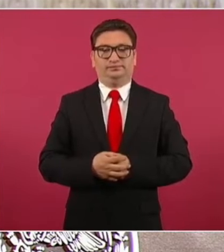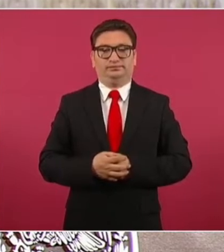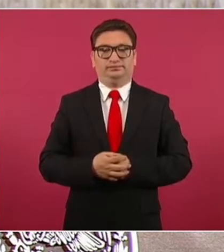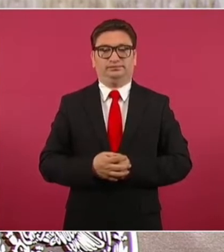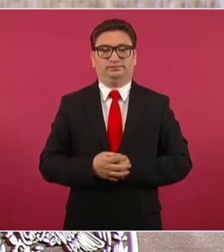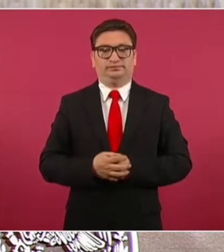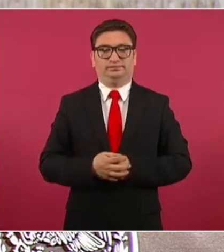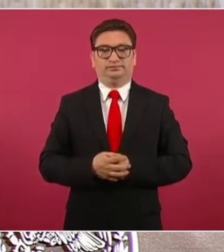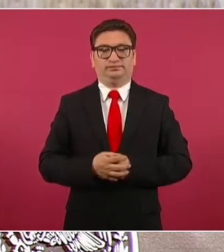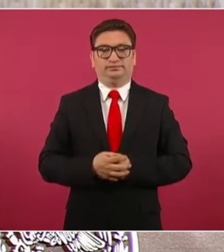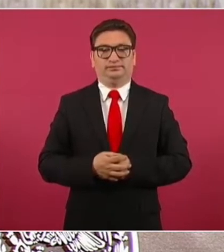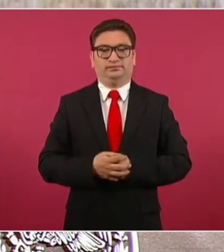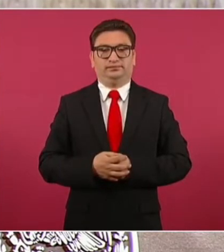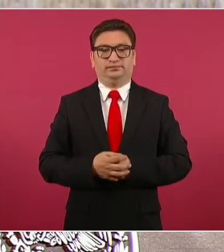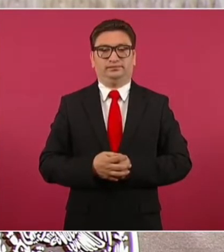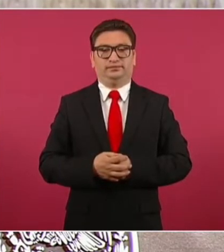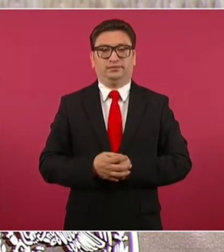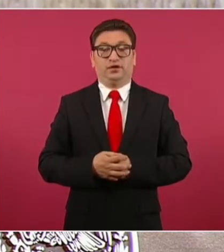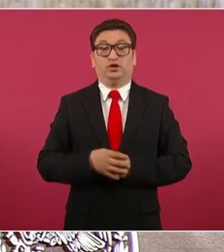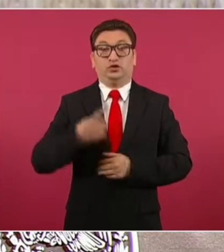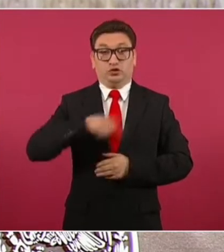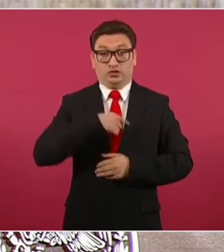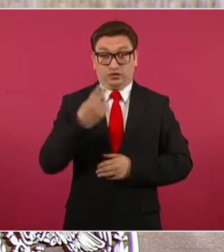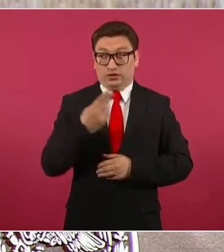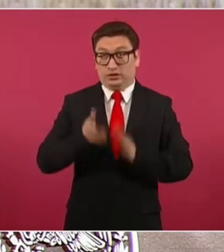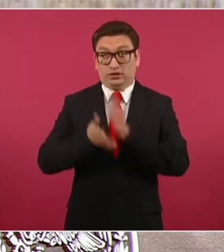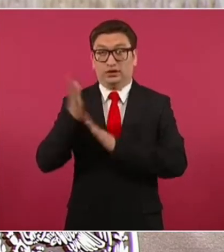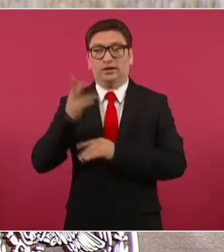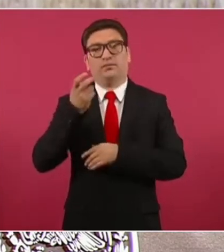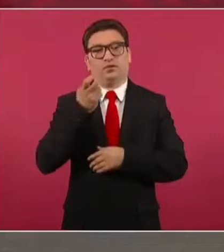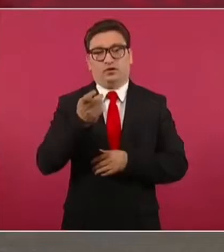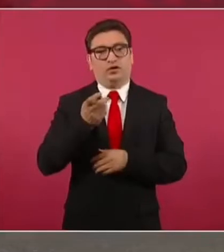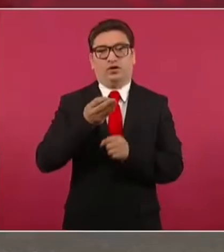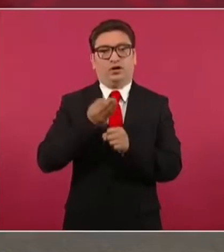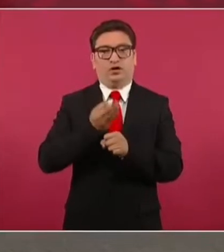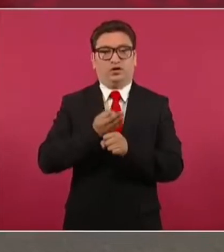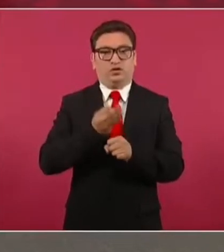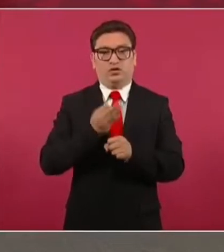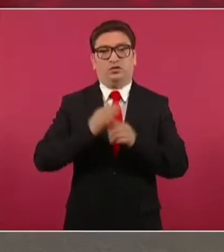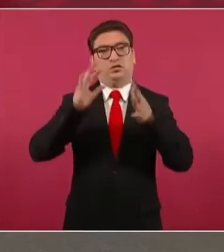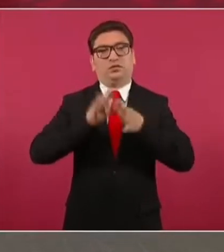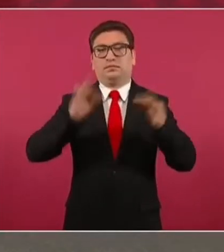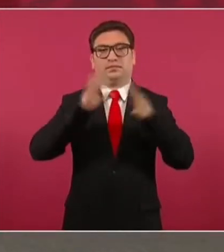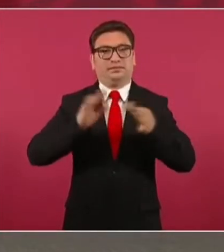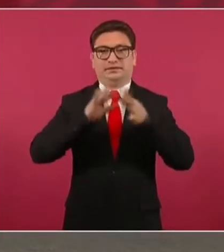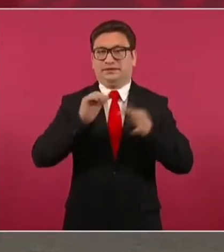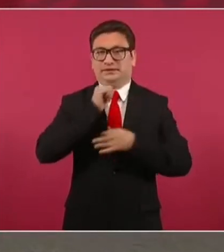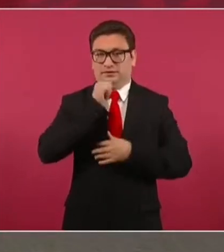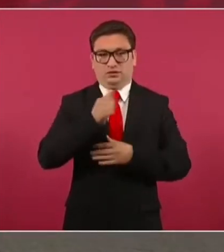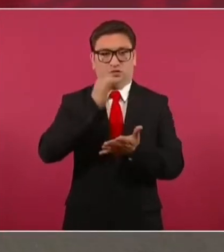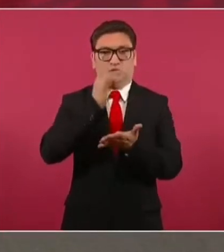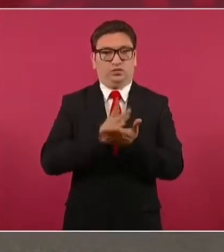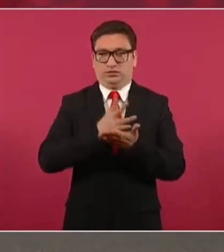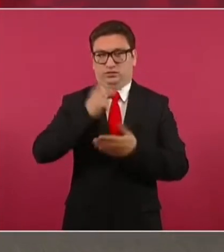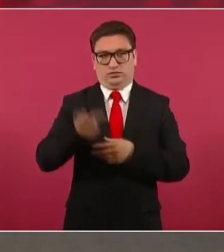Como tenemos que salir, no hay ninguna exposición más que